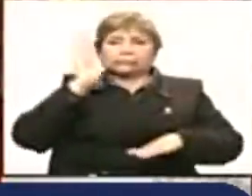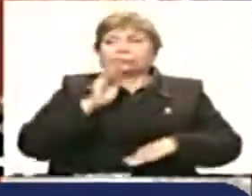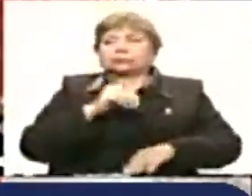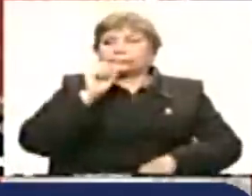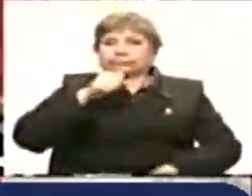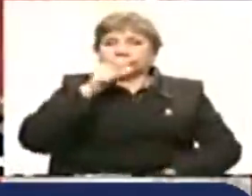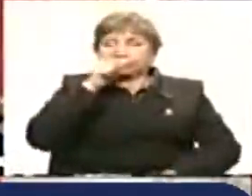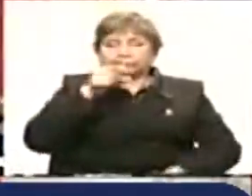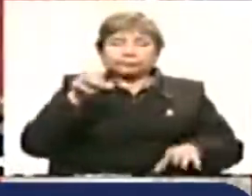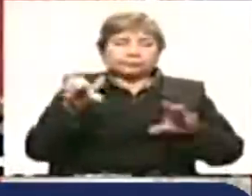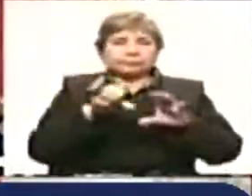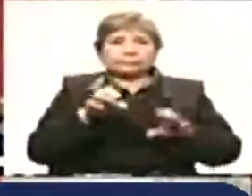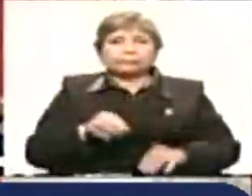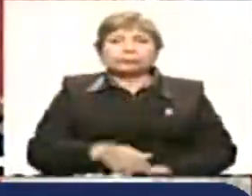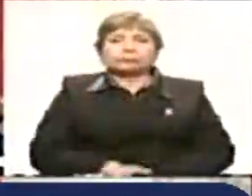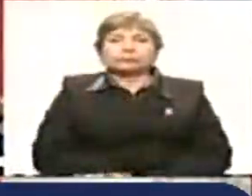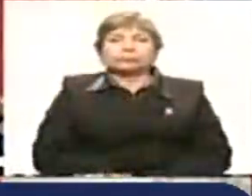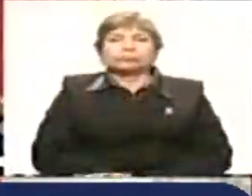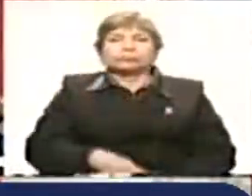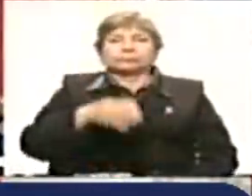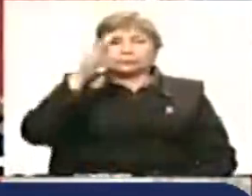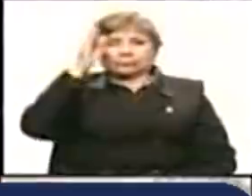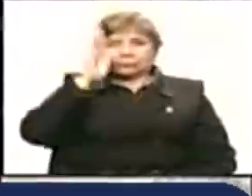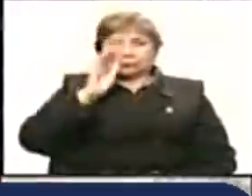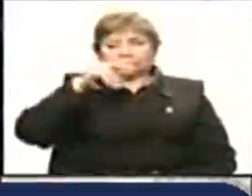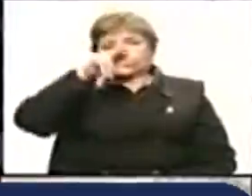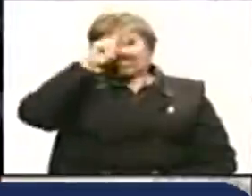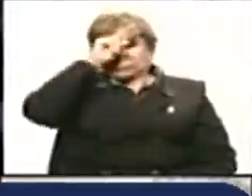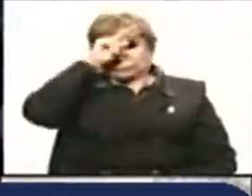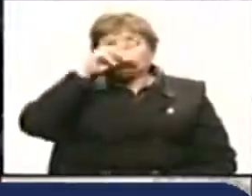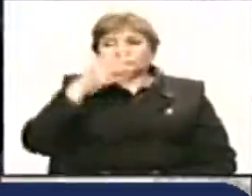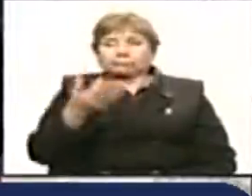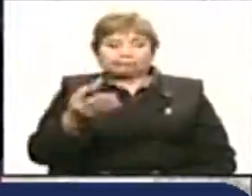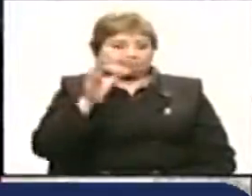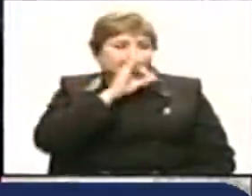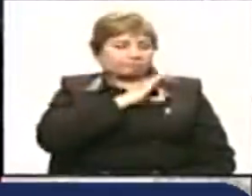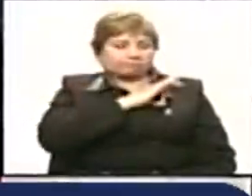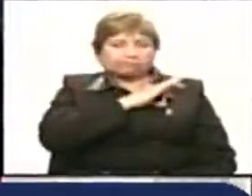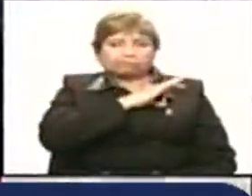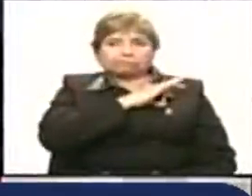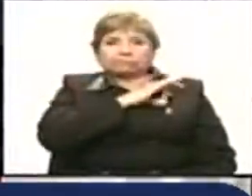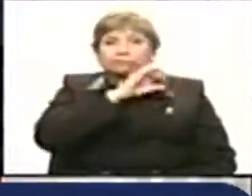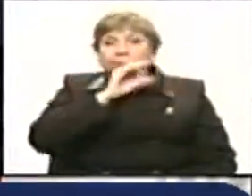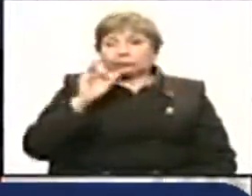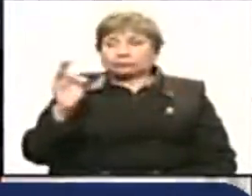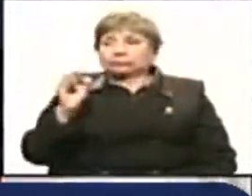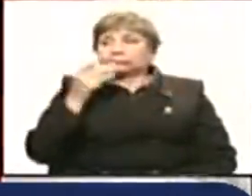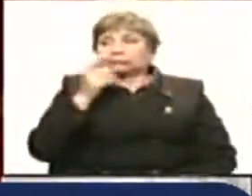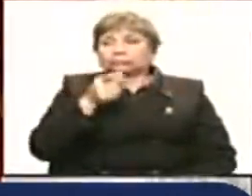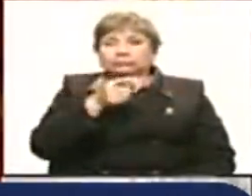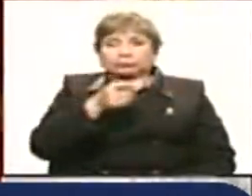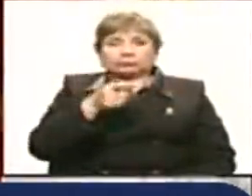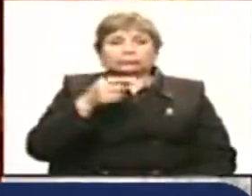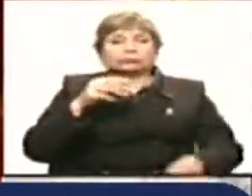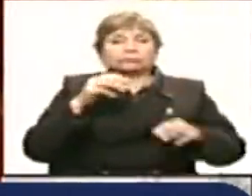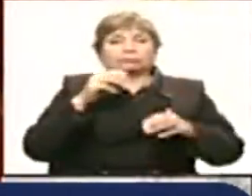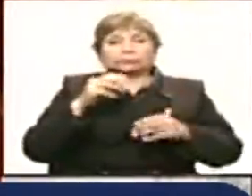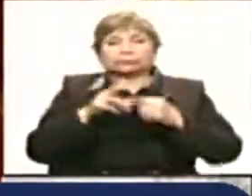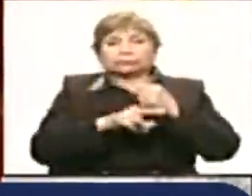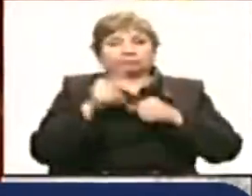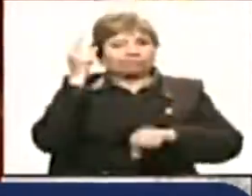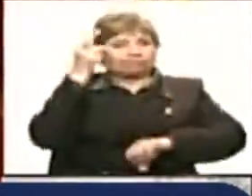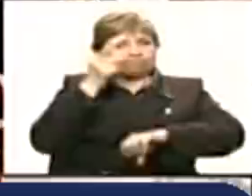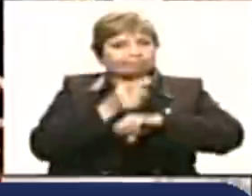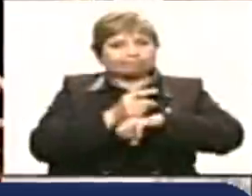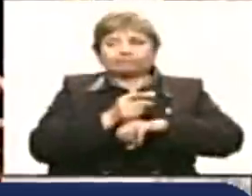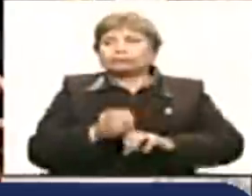Si así lo hace, que Dios y la patria la premien, sino que él y la nación se lo